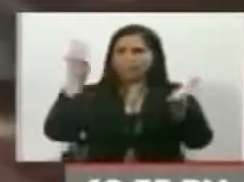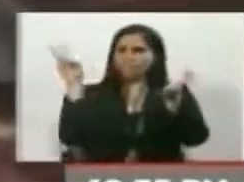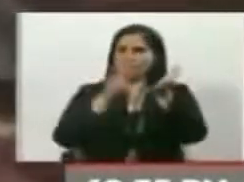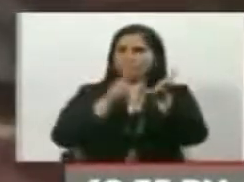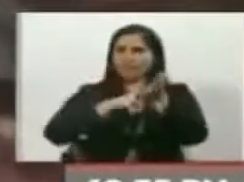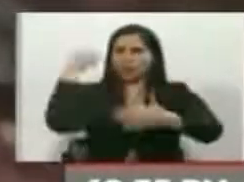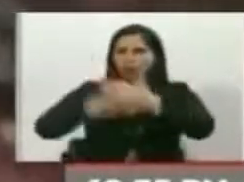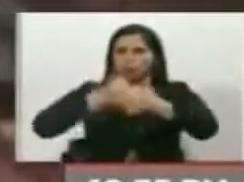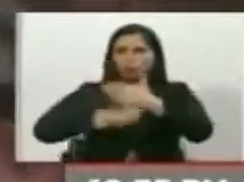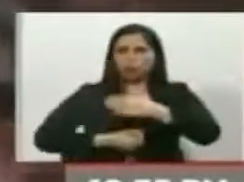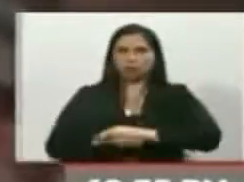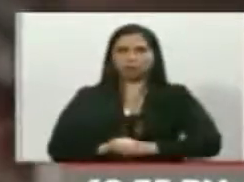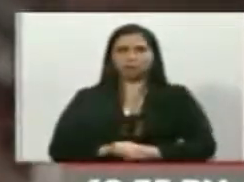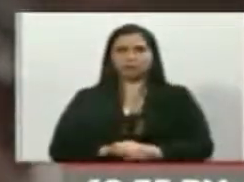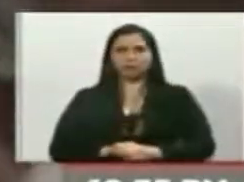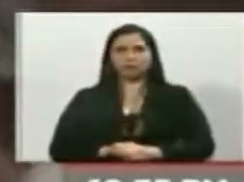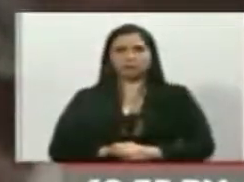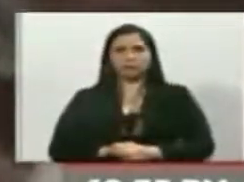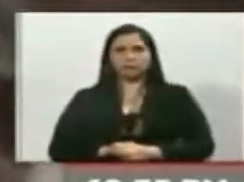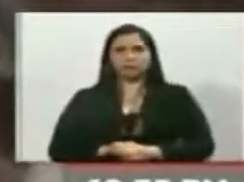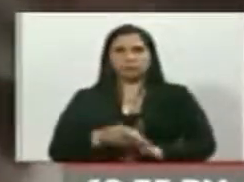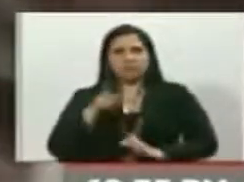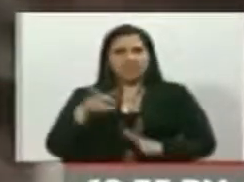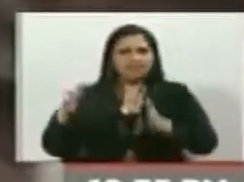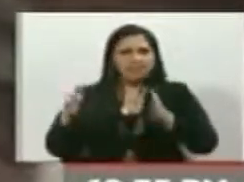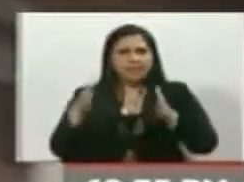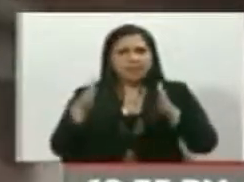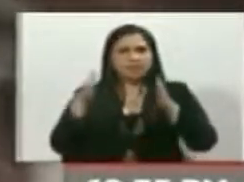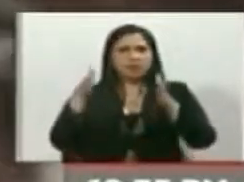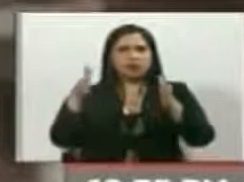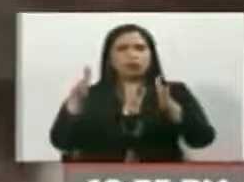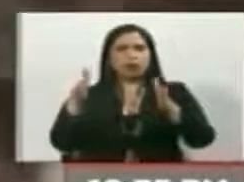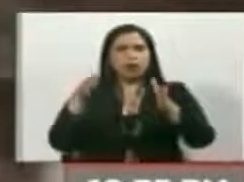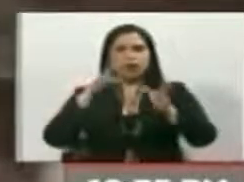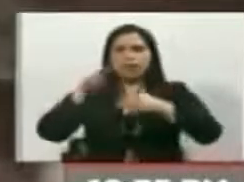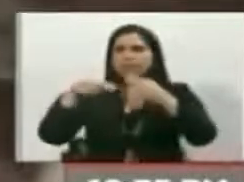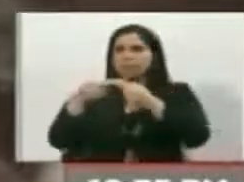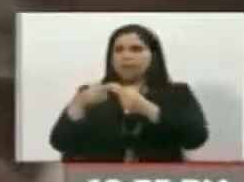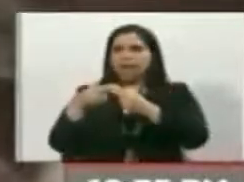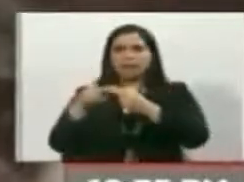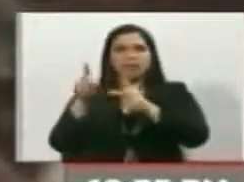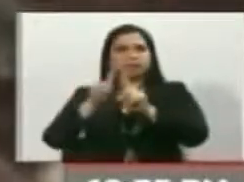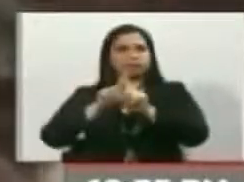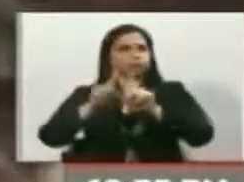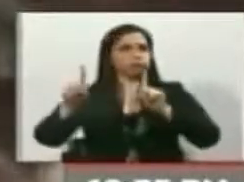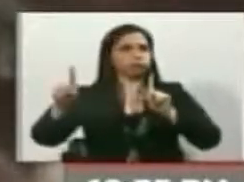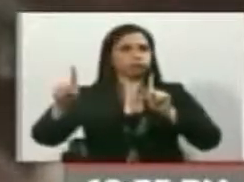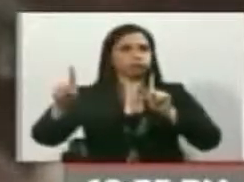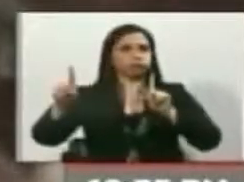lucha, y de este camino nada ni nadie nos apartará.